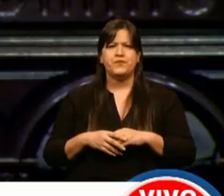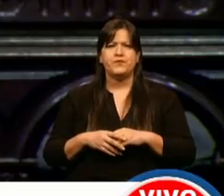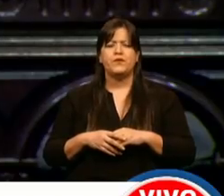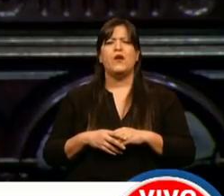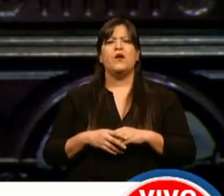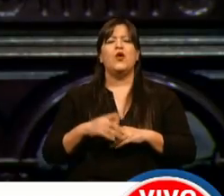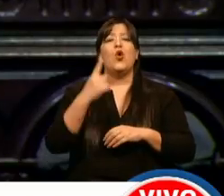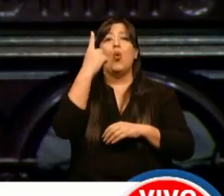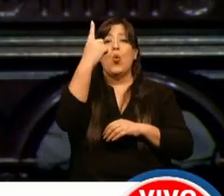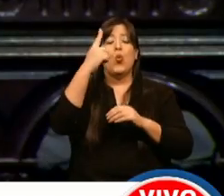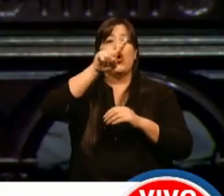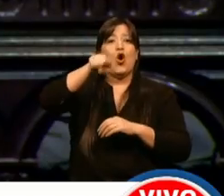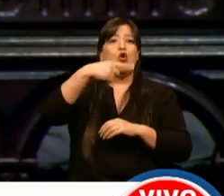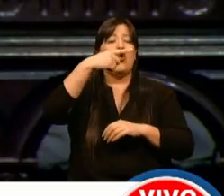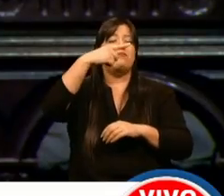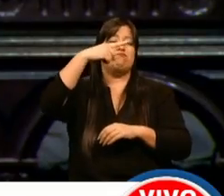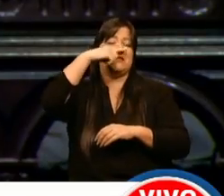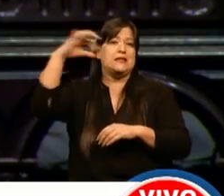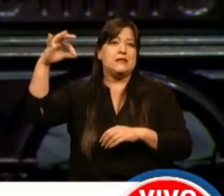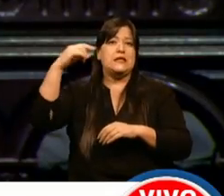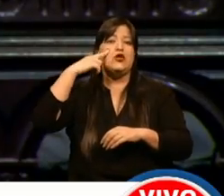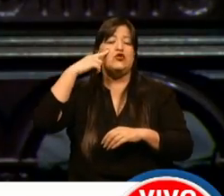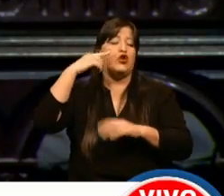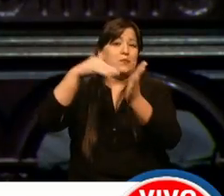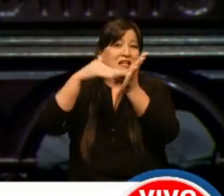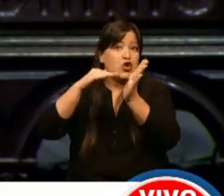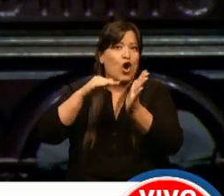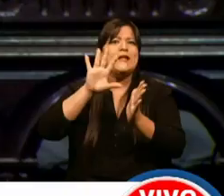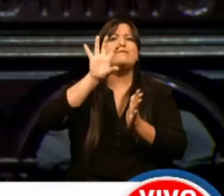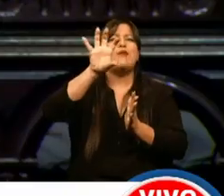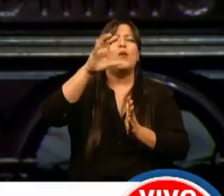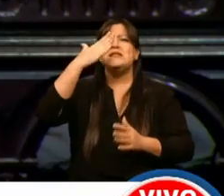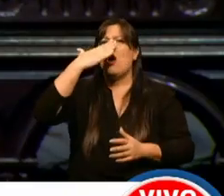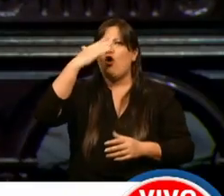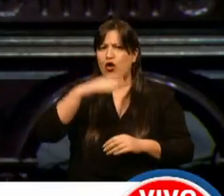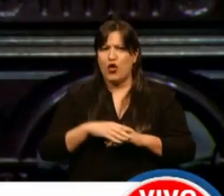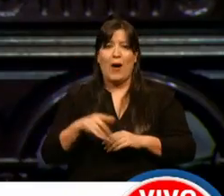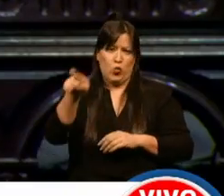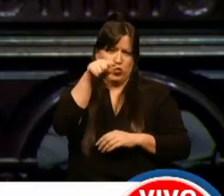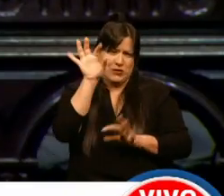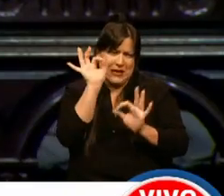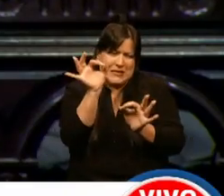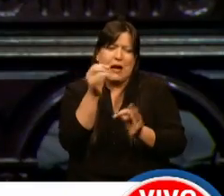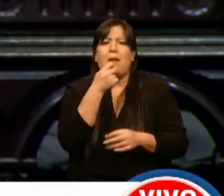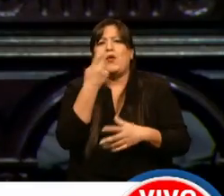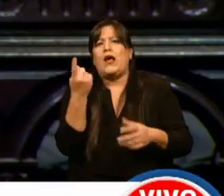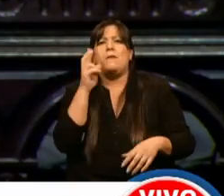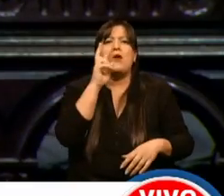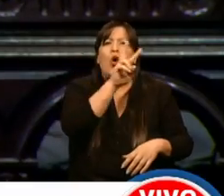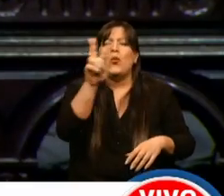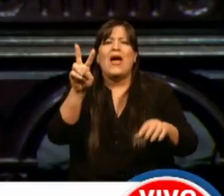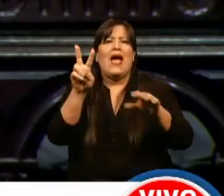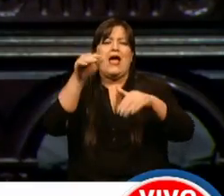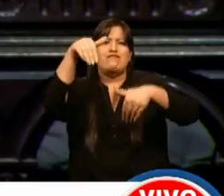1.7 millones compuestos por ejemplo por la ciudad de córdoba que ustedes saben por ejemplo si uno mira el resultado